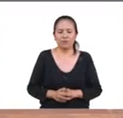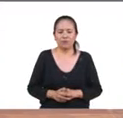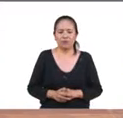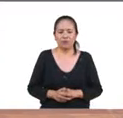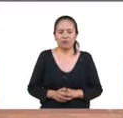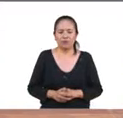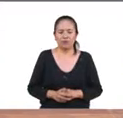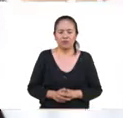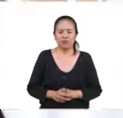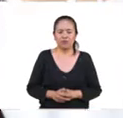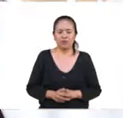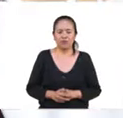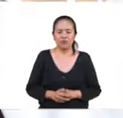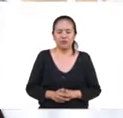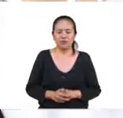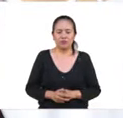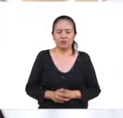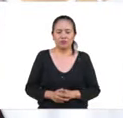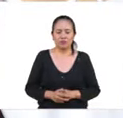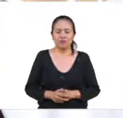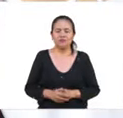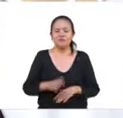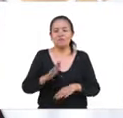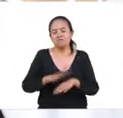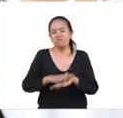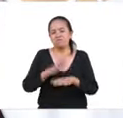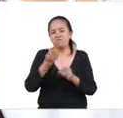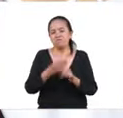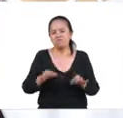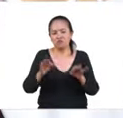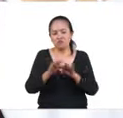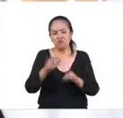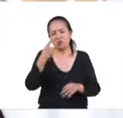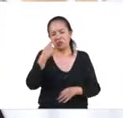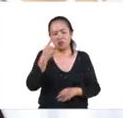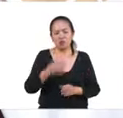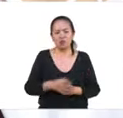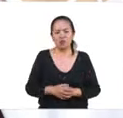resultados y que es más ágil. O sea, a mí,